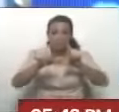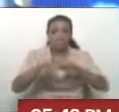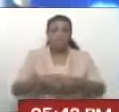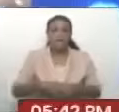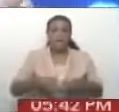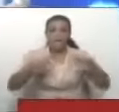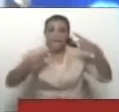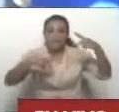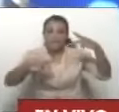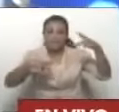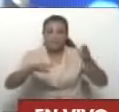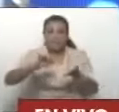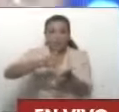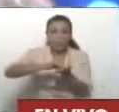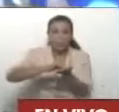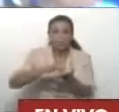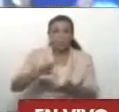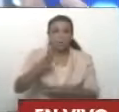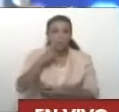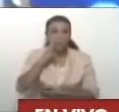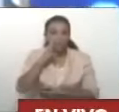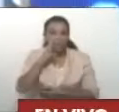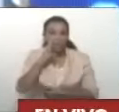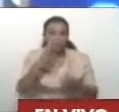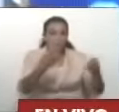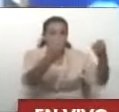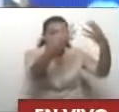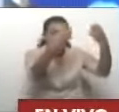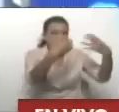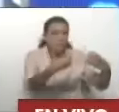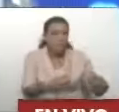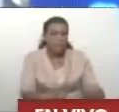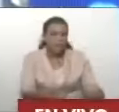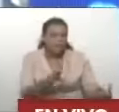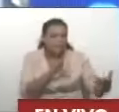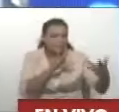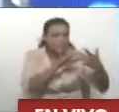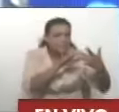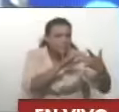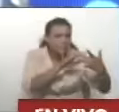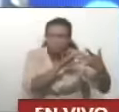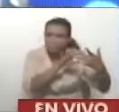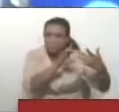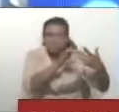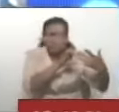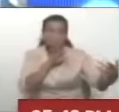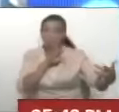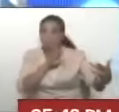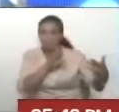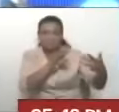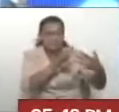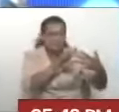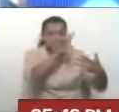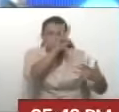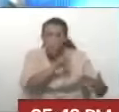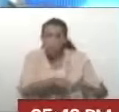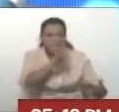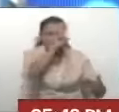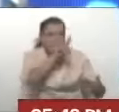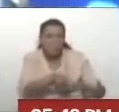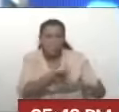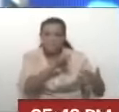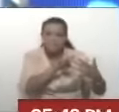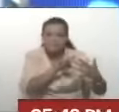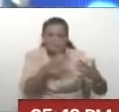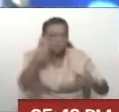en funciones cognitivas, va generando hábitos de apego, por ejemplo. Es decir, ese hábito de apego que al final